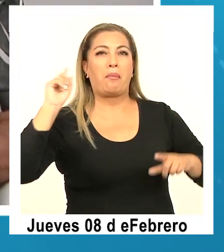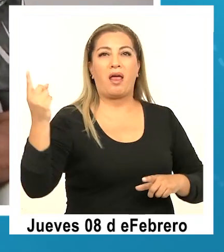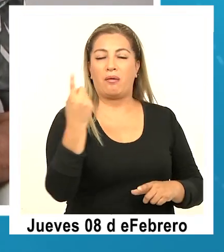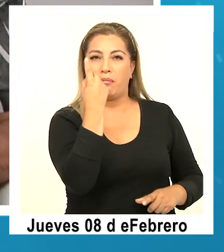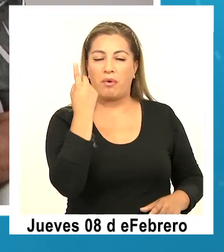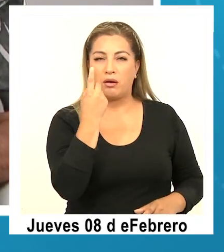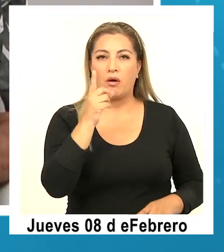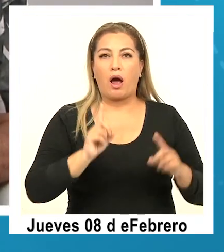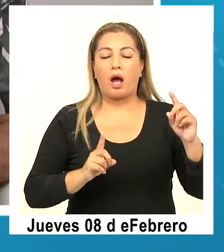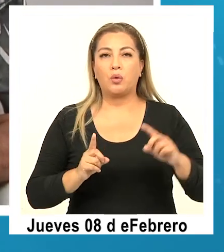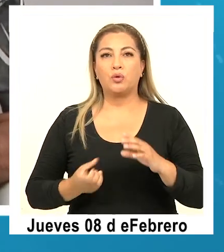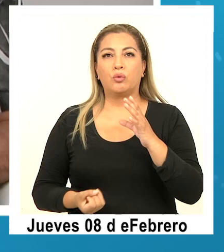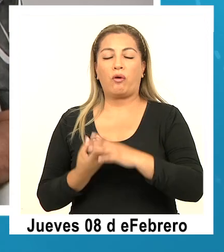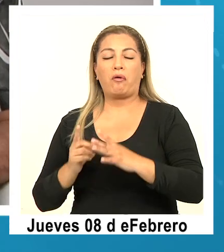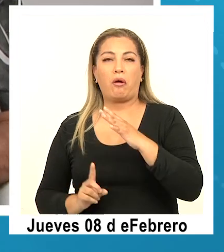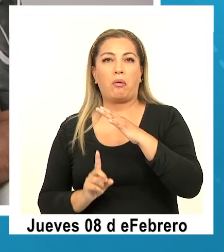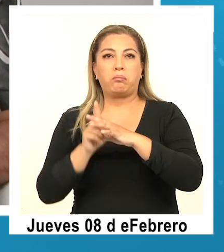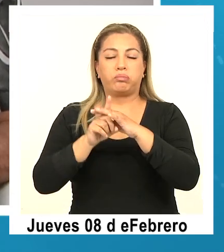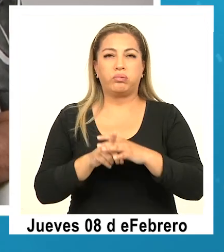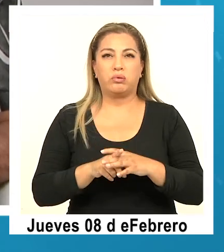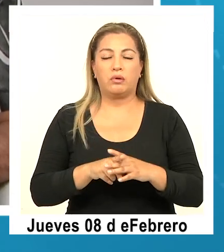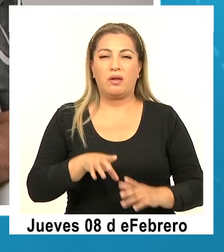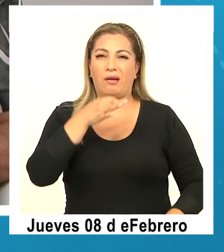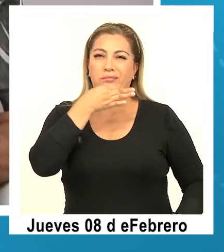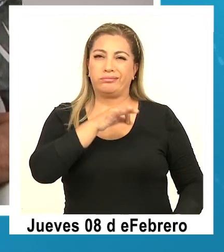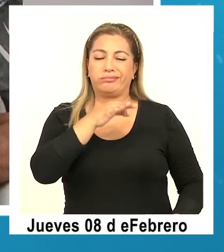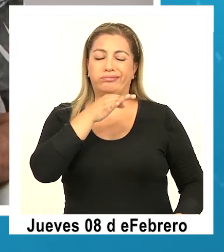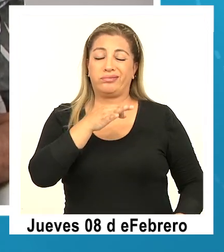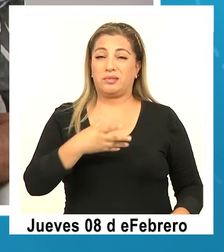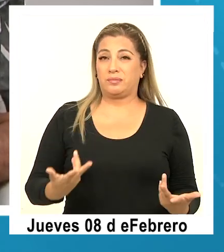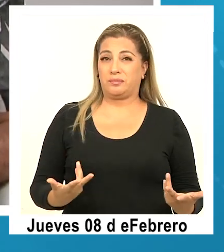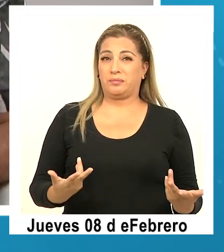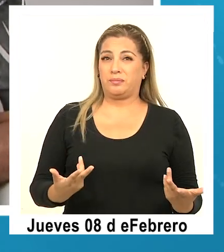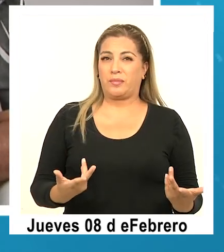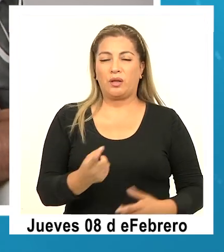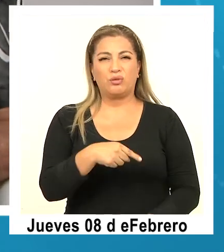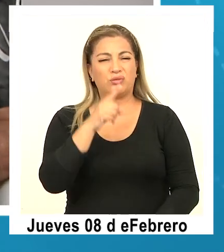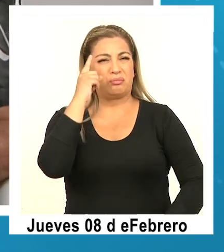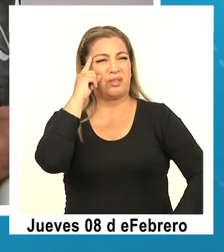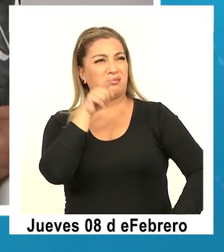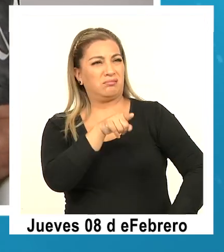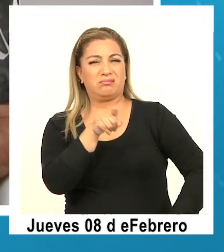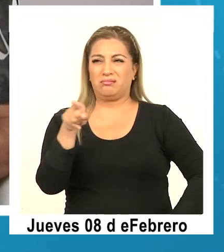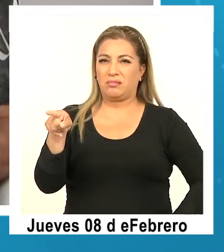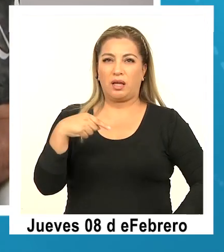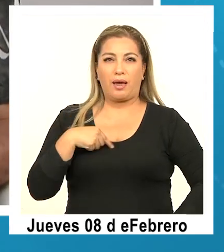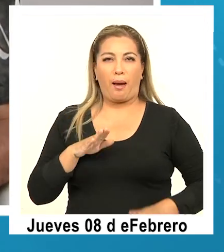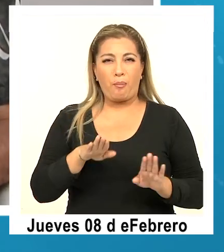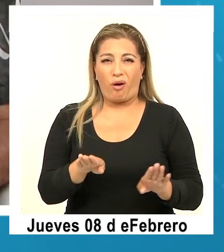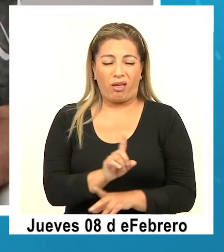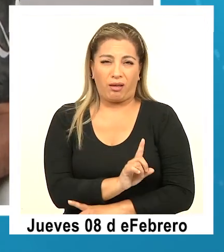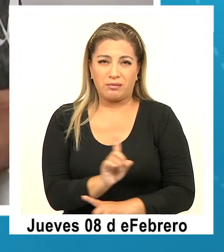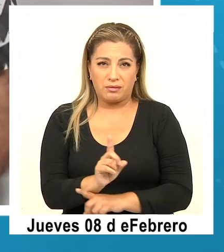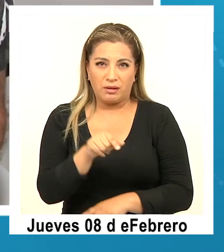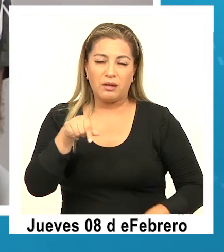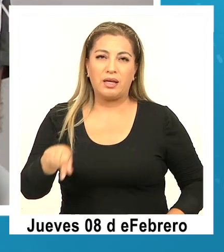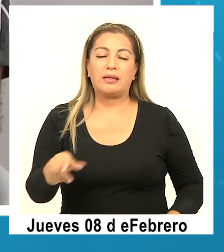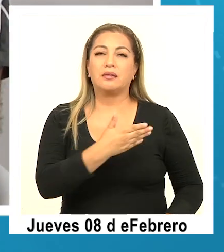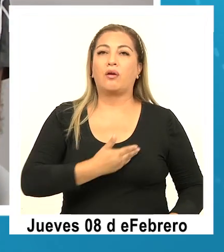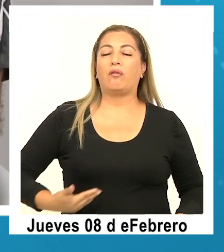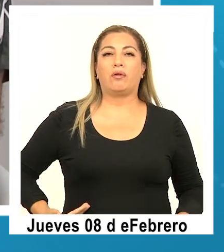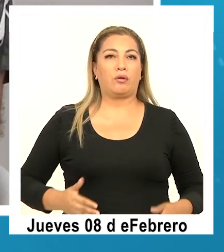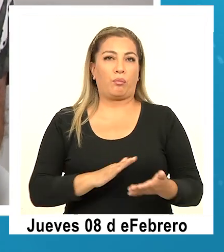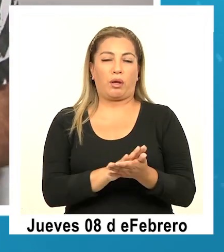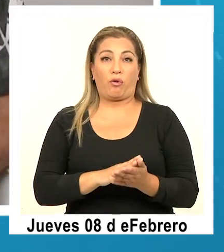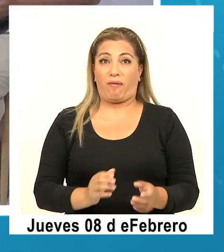que aparecen de repente con declaraciones bastante extemporáneas, y uno dice, bueno, esto no contribuye en nada a que este gobierno, por